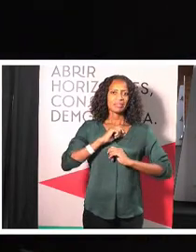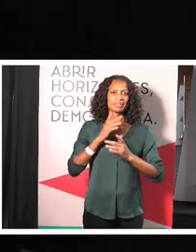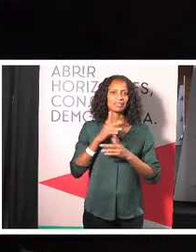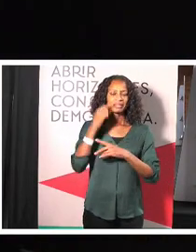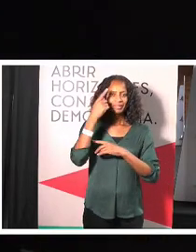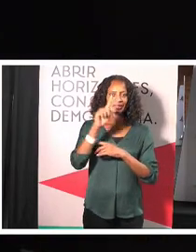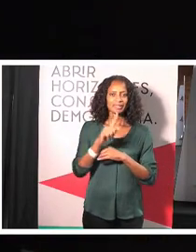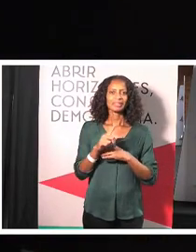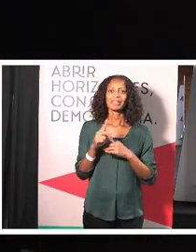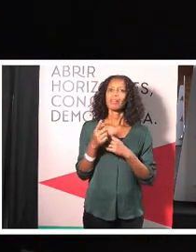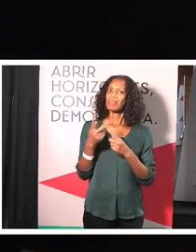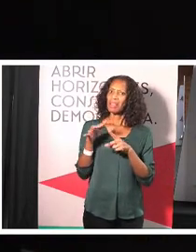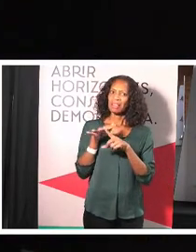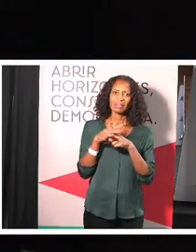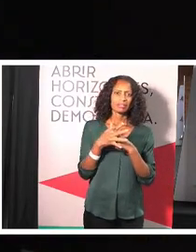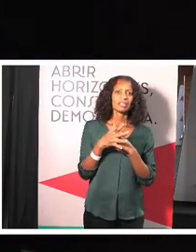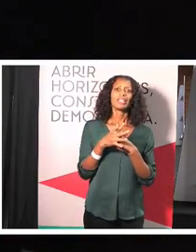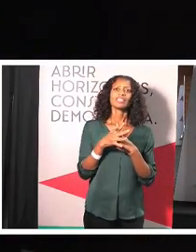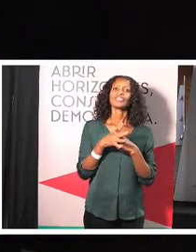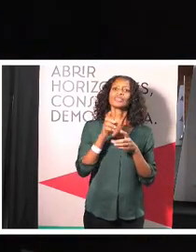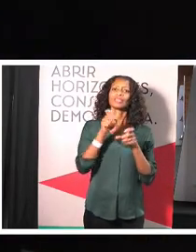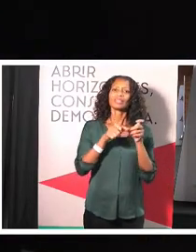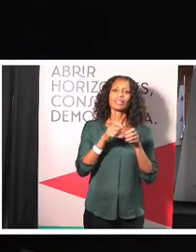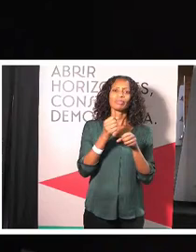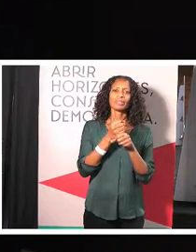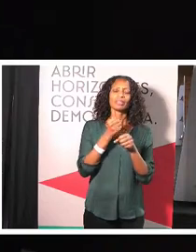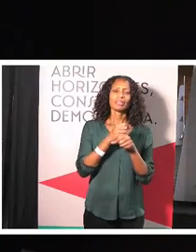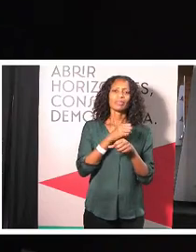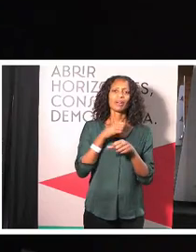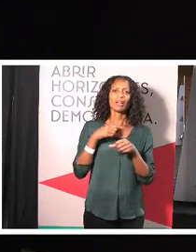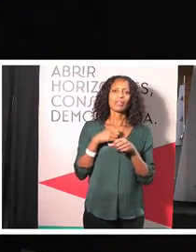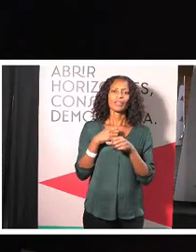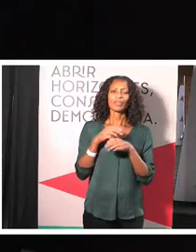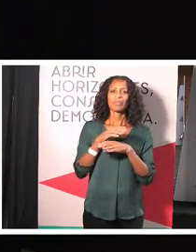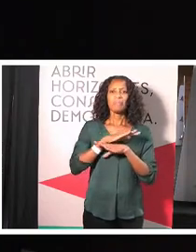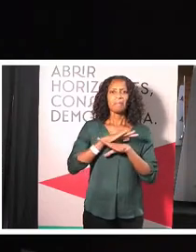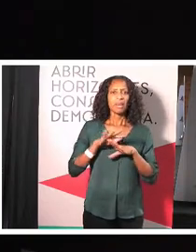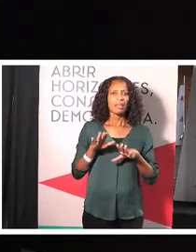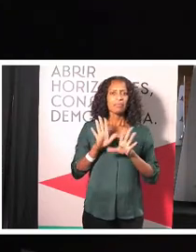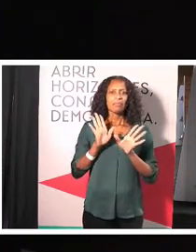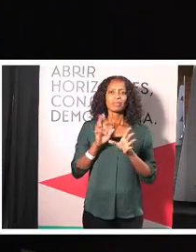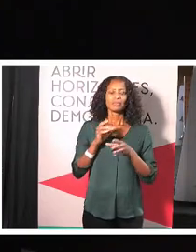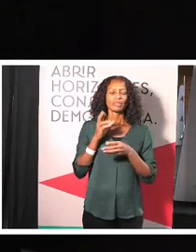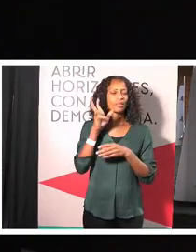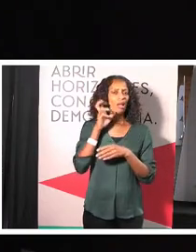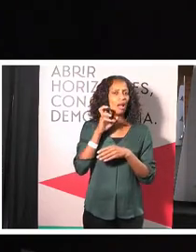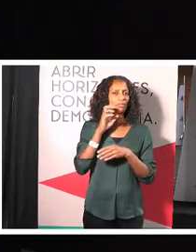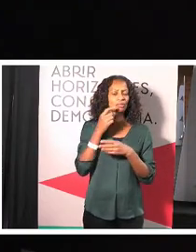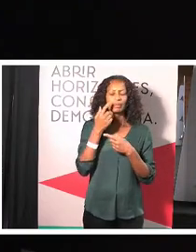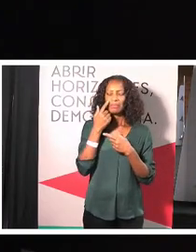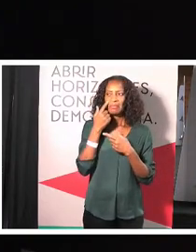estaba mal, pero escuchándote es todavía peor, ¿no? Nuri, sí.